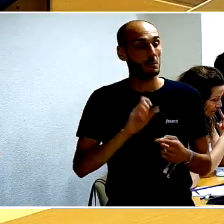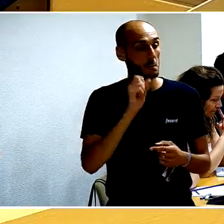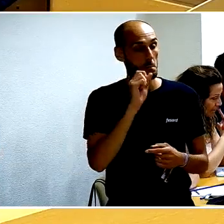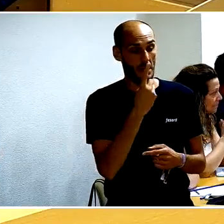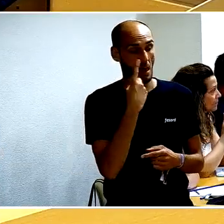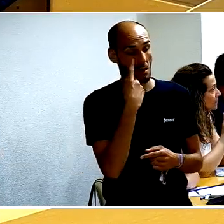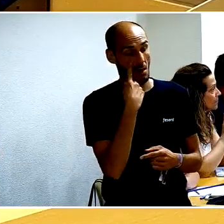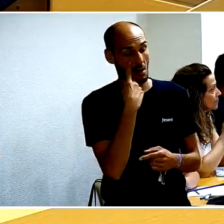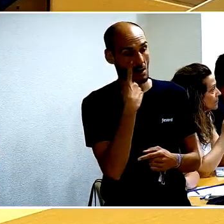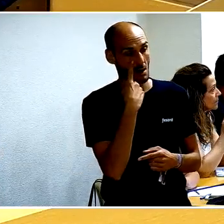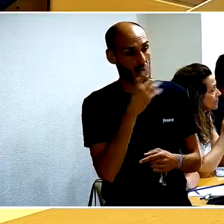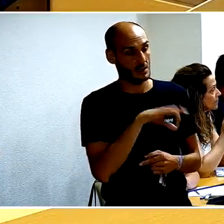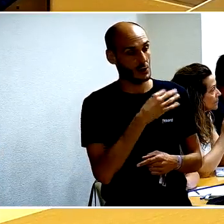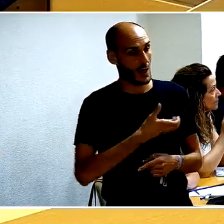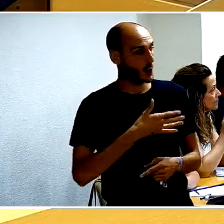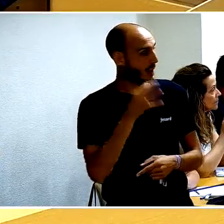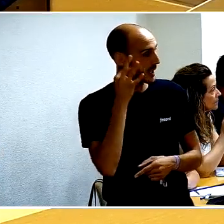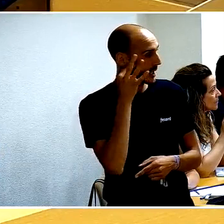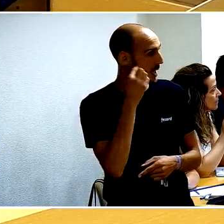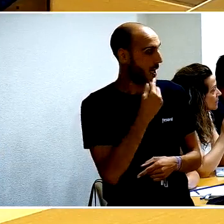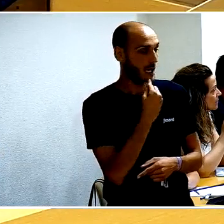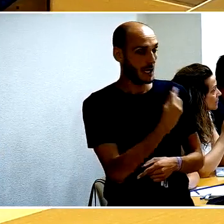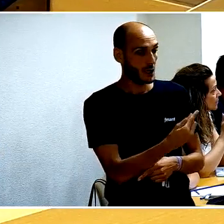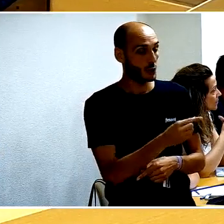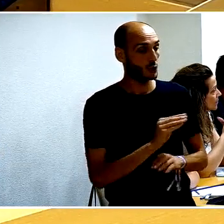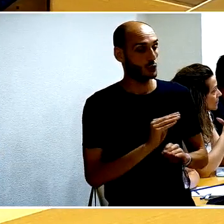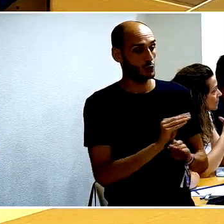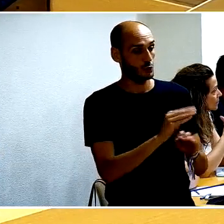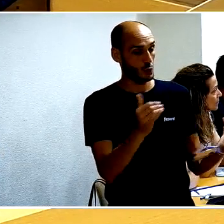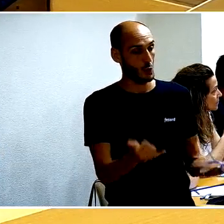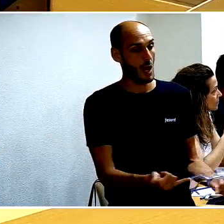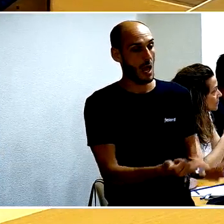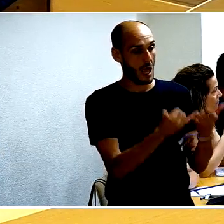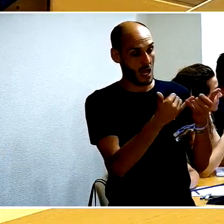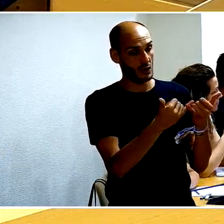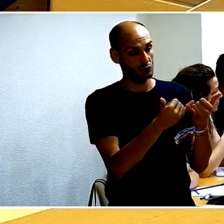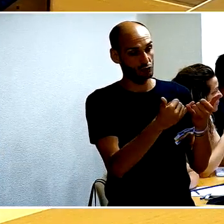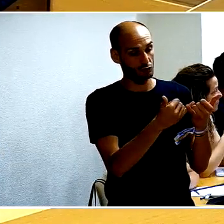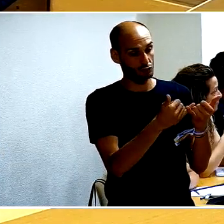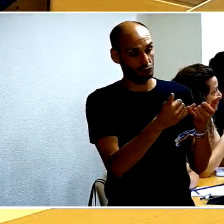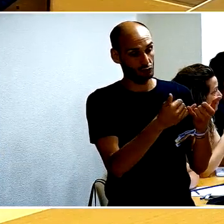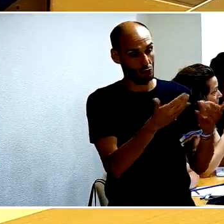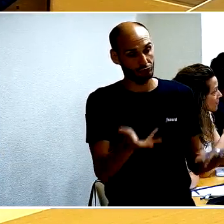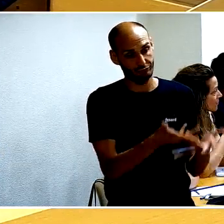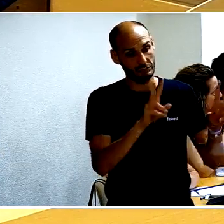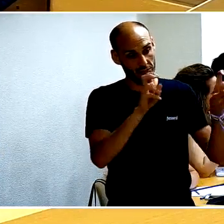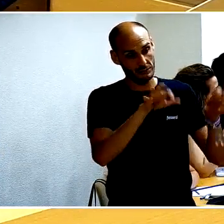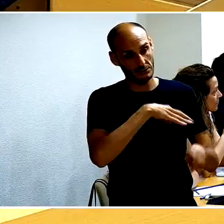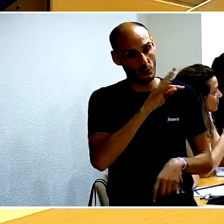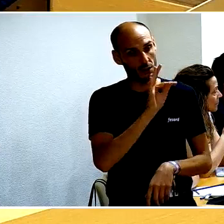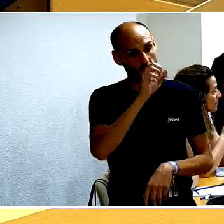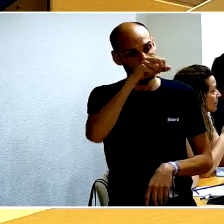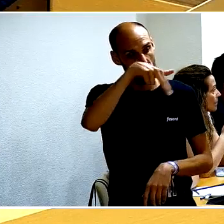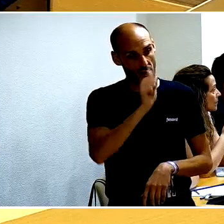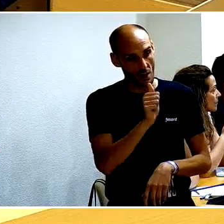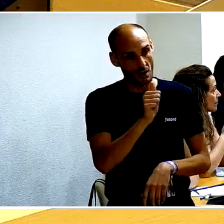decirle que con independencia del acto que usted patrocinó de esta señora de Tona Català, lo bien cierto es que ya había salido